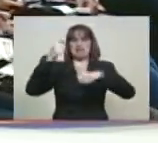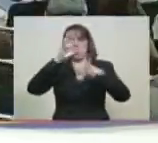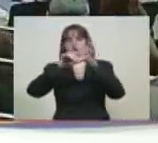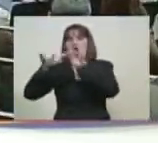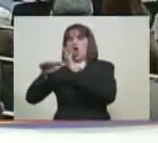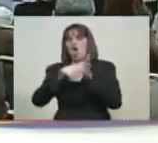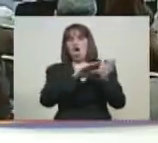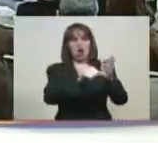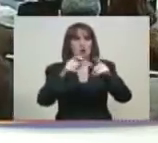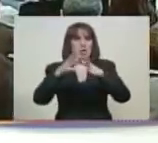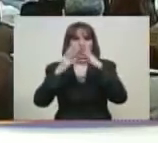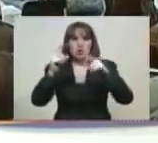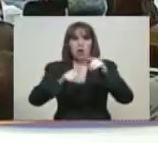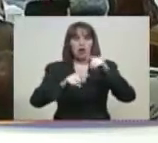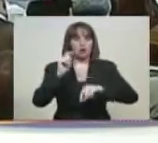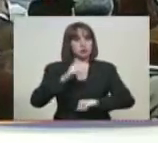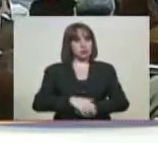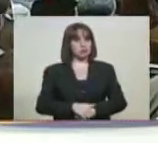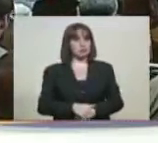roban los productos